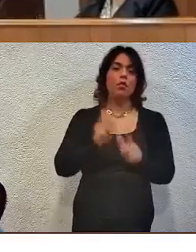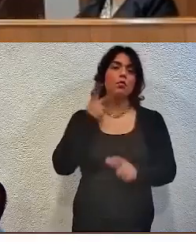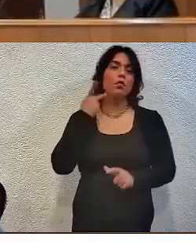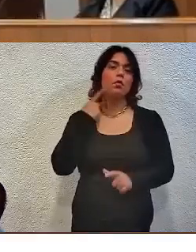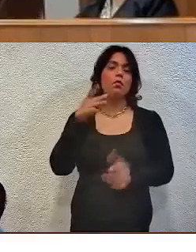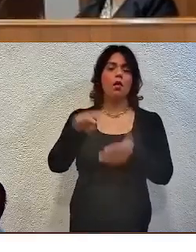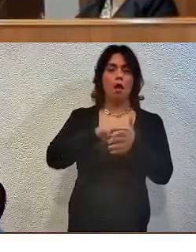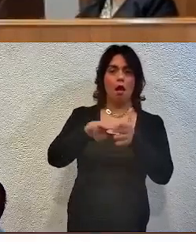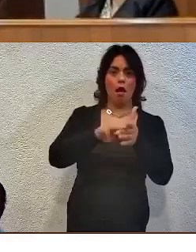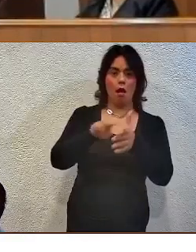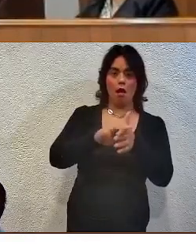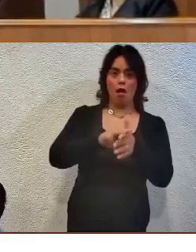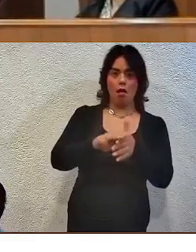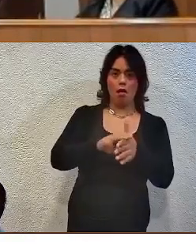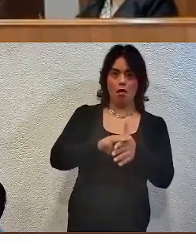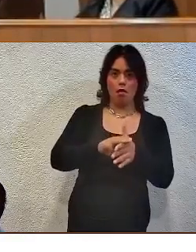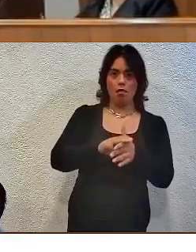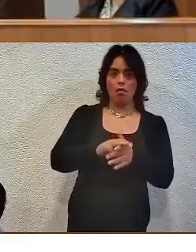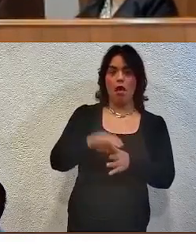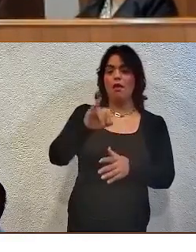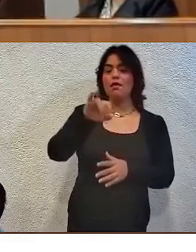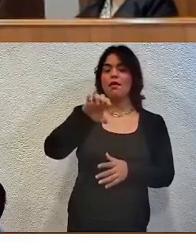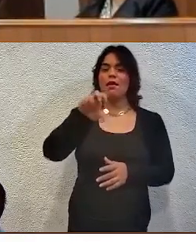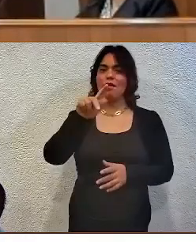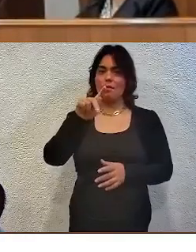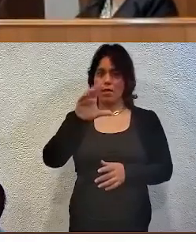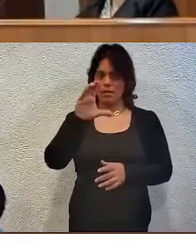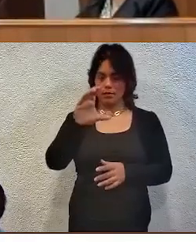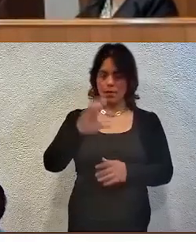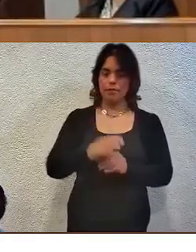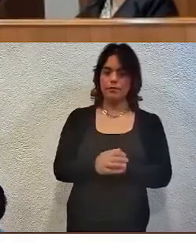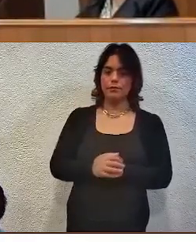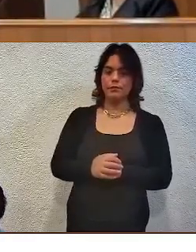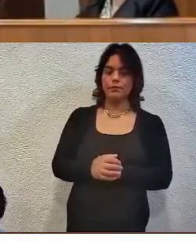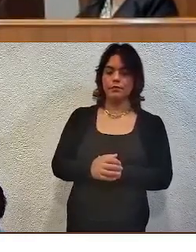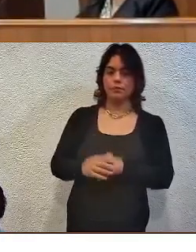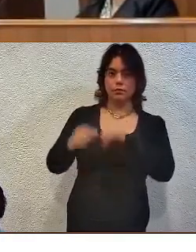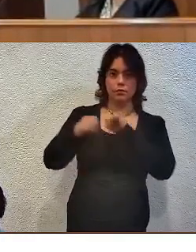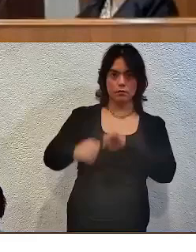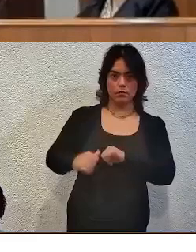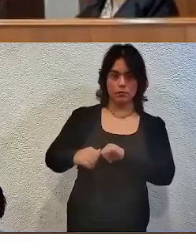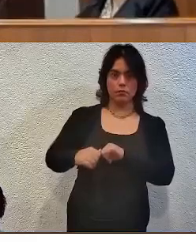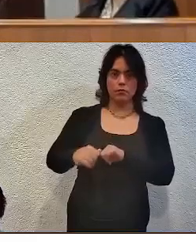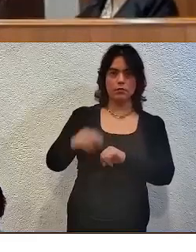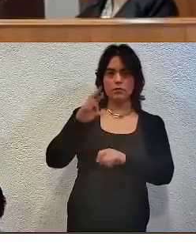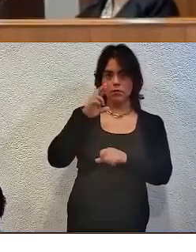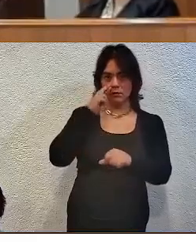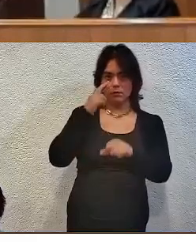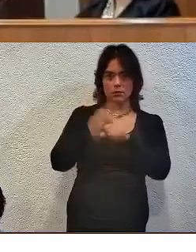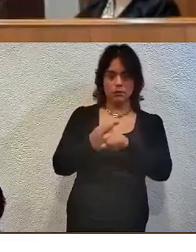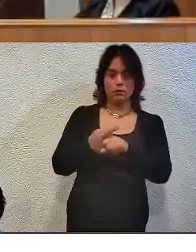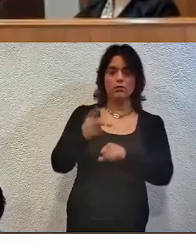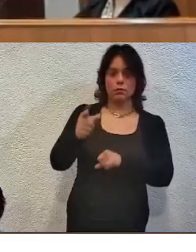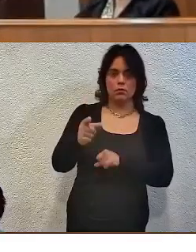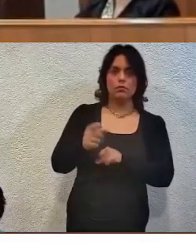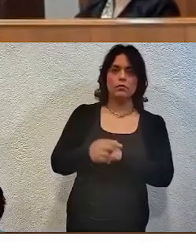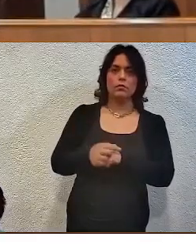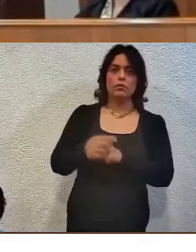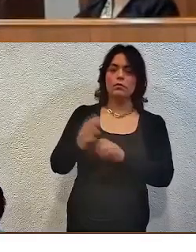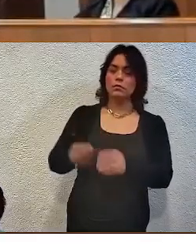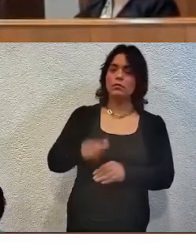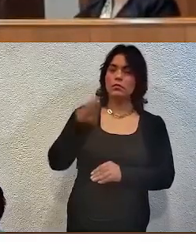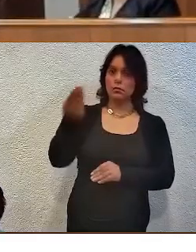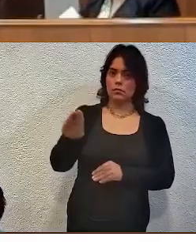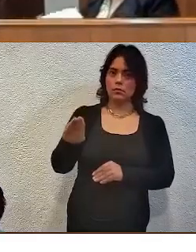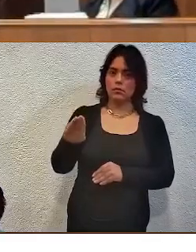del Instituto Electoral y de Participación Ciudadana. La autoridad responsable es la autoridad que acabo de mencionar y fue turnado a la ponencia número